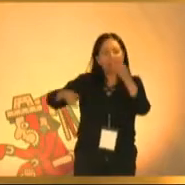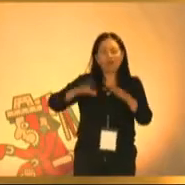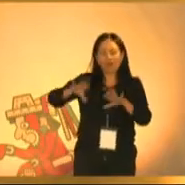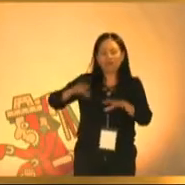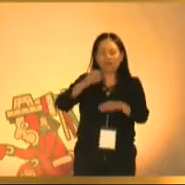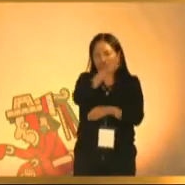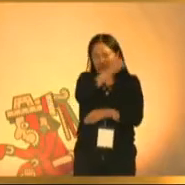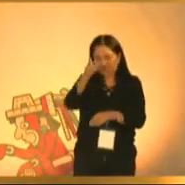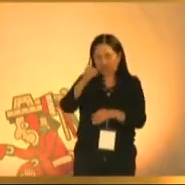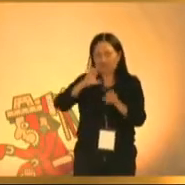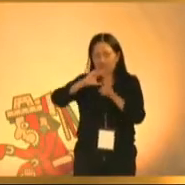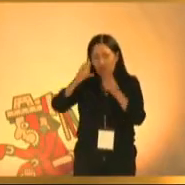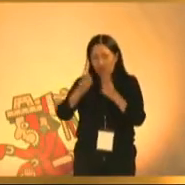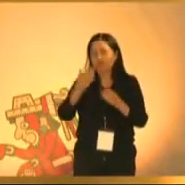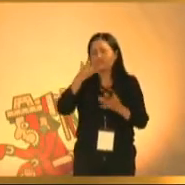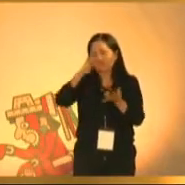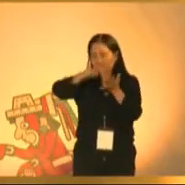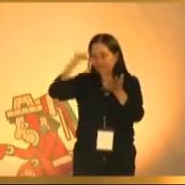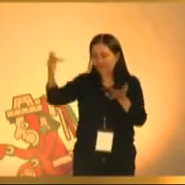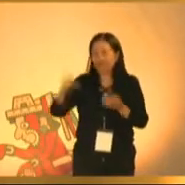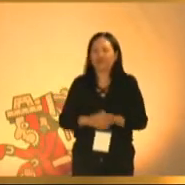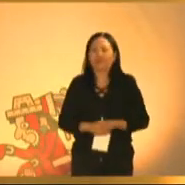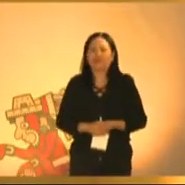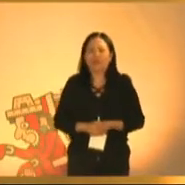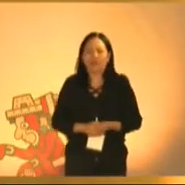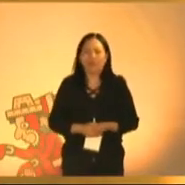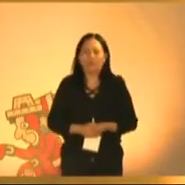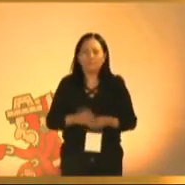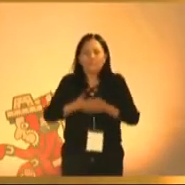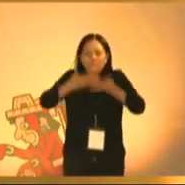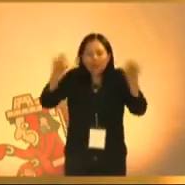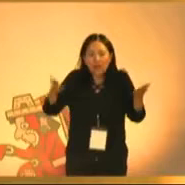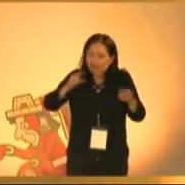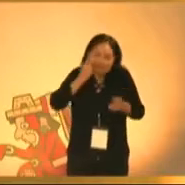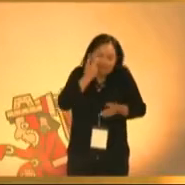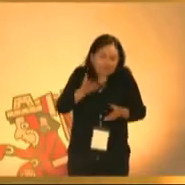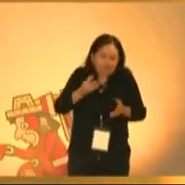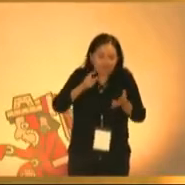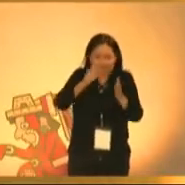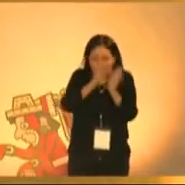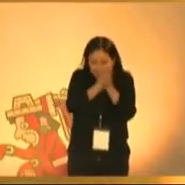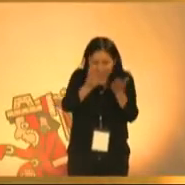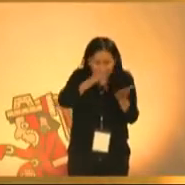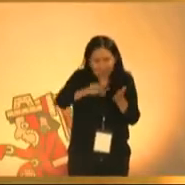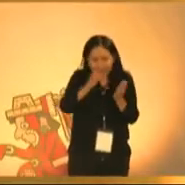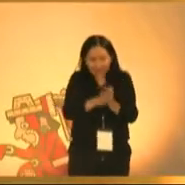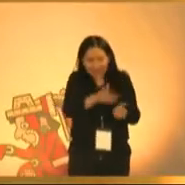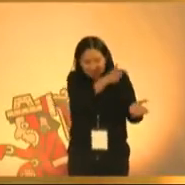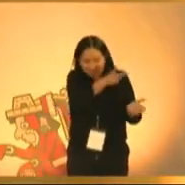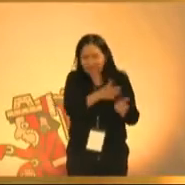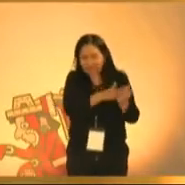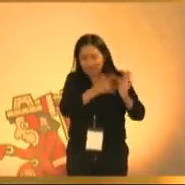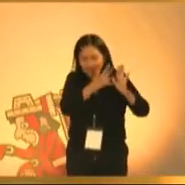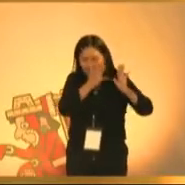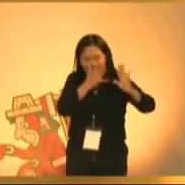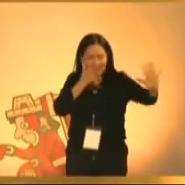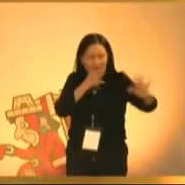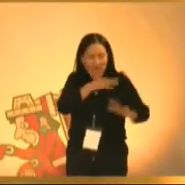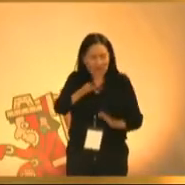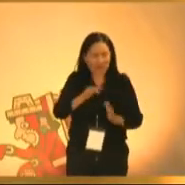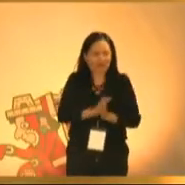esta feria y a partir de este momento los que quieren comprar el libro en esa esquina y fermín ha jurado